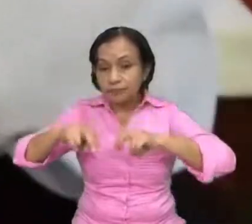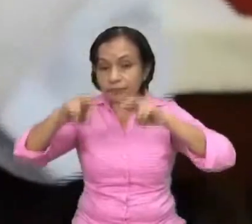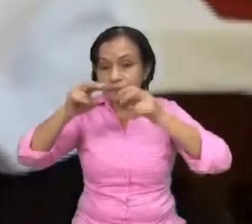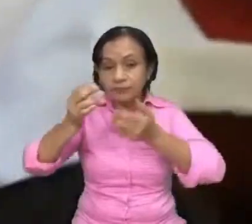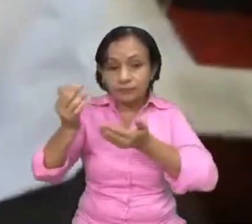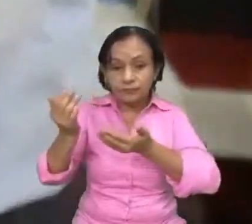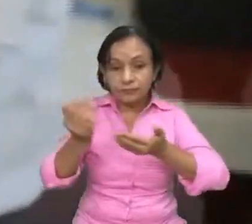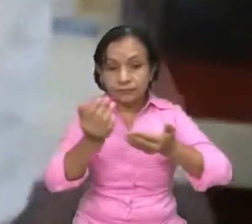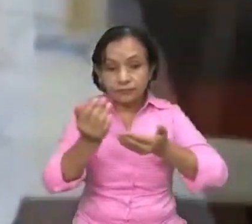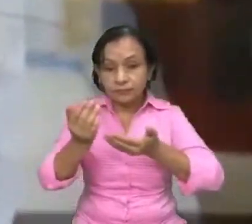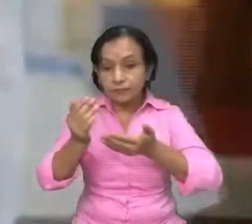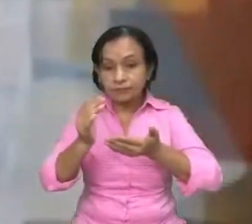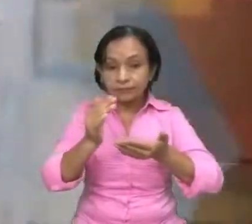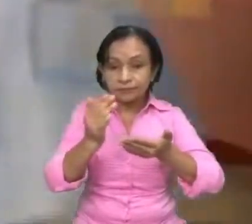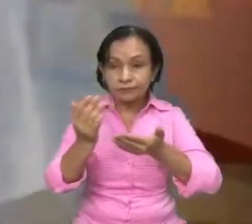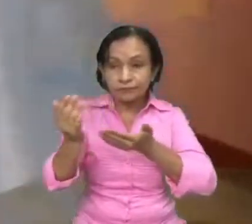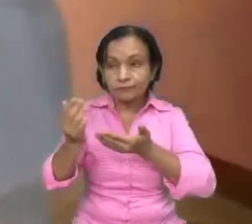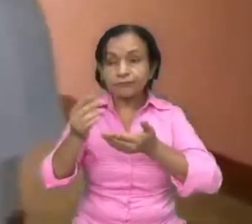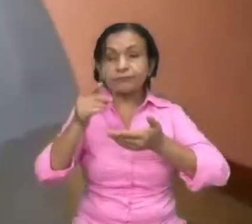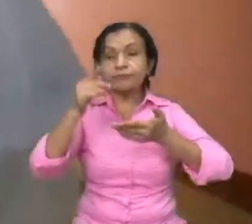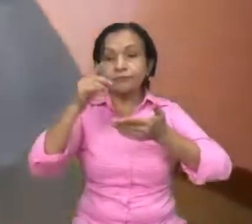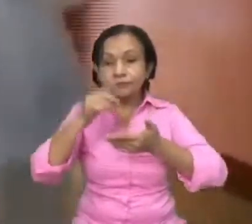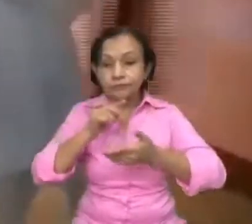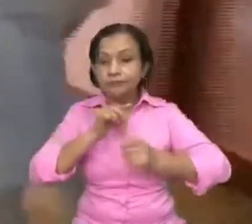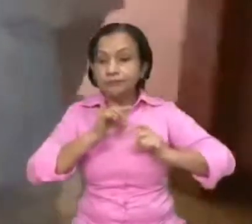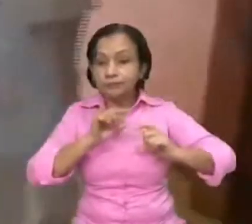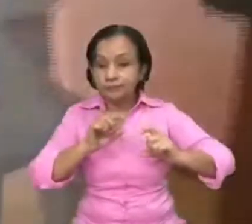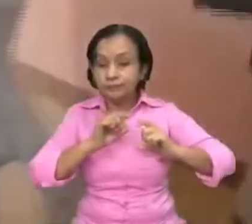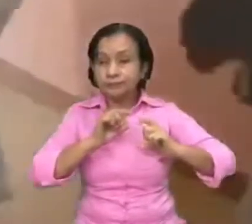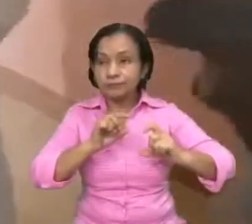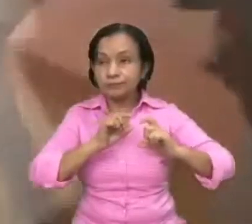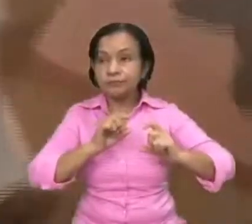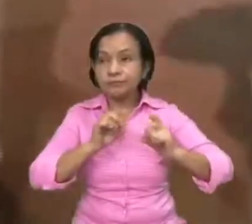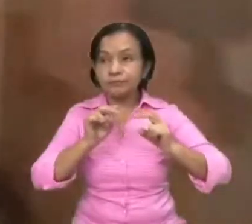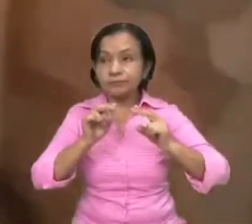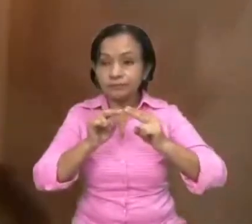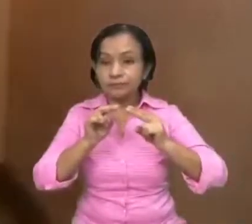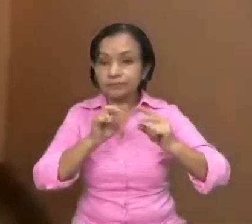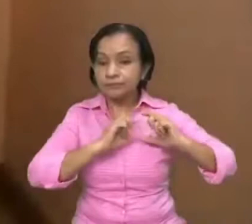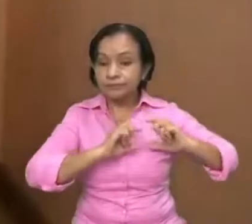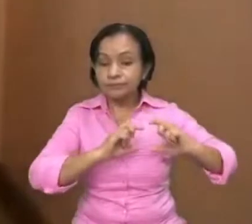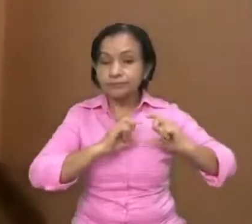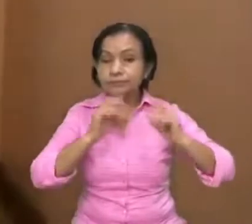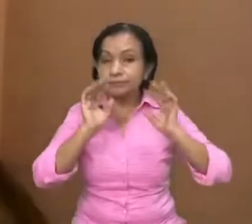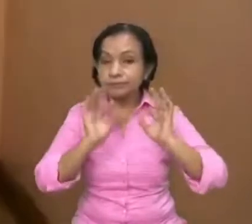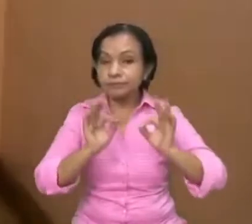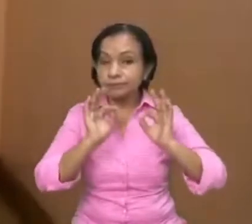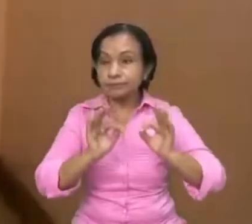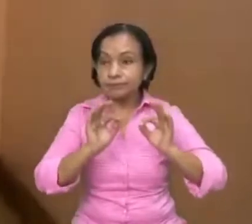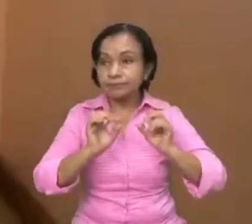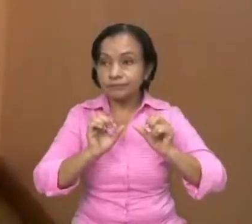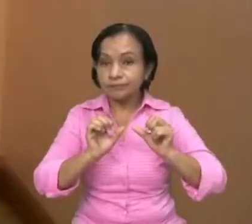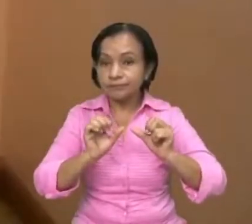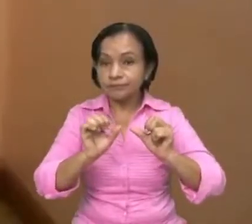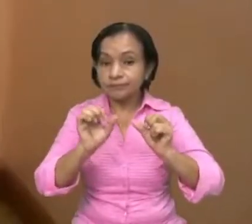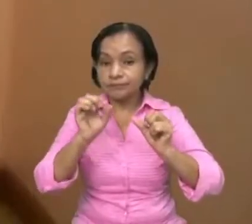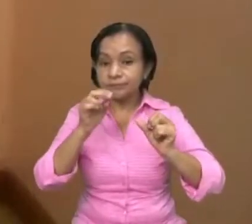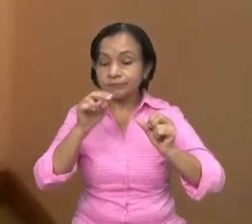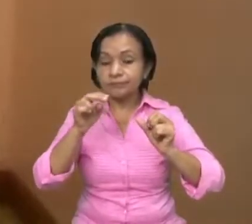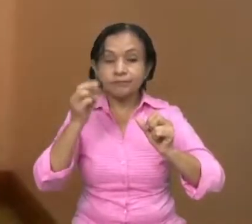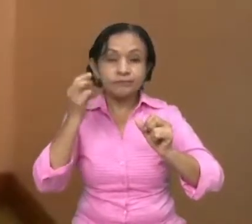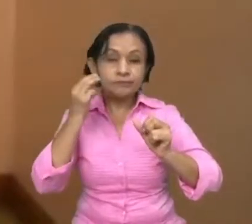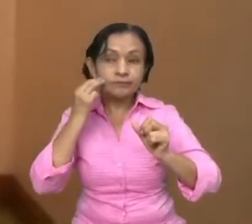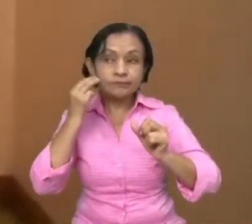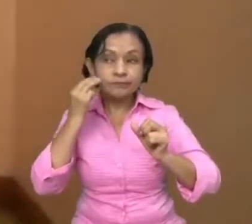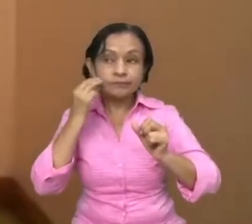condición del bebé, que se esté moviendo, que esté respirando, que tenga buena frecuencia cardíaca fetal, y a través de la anestesia que se le aplica